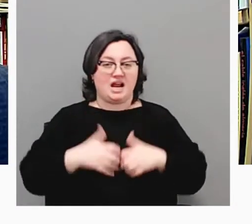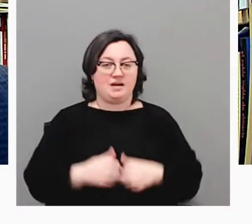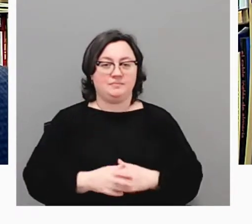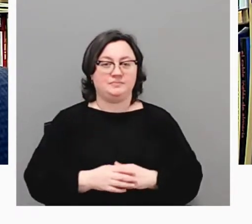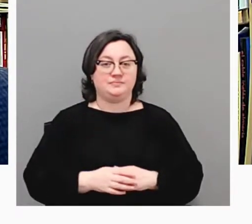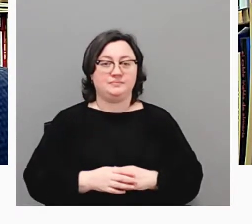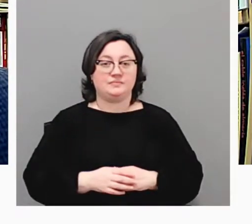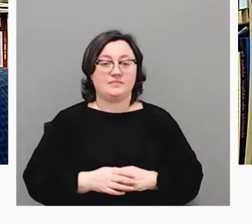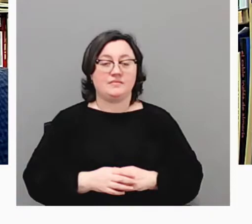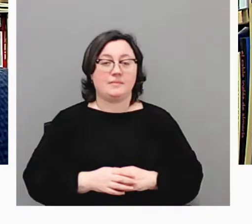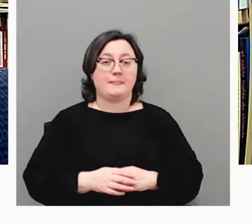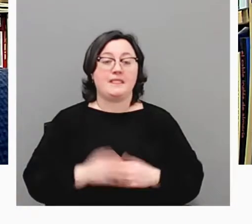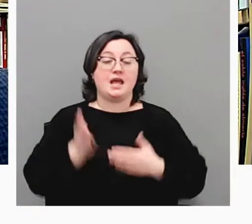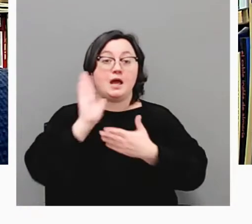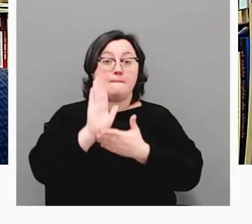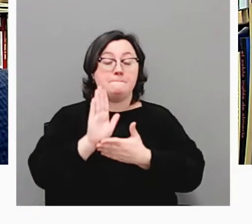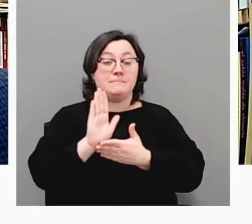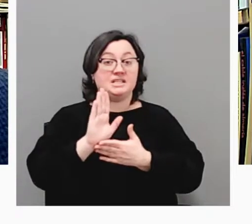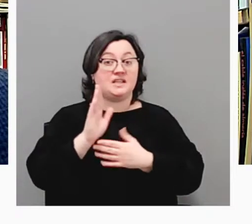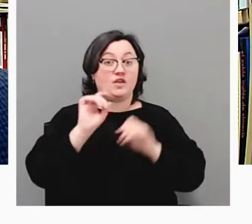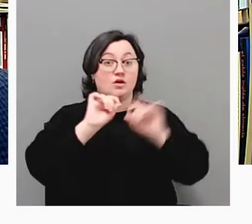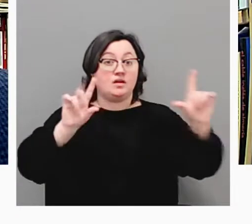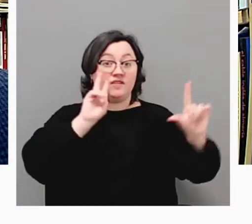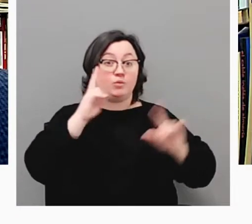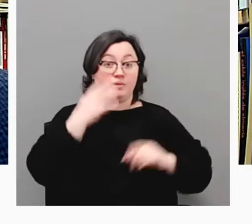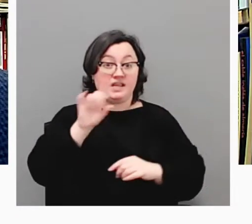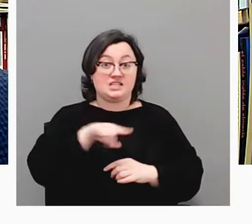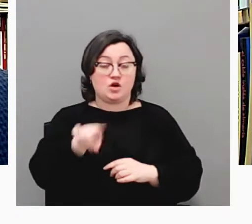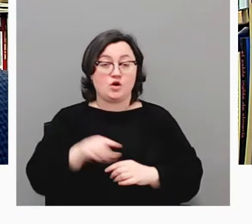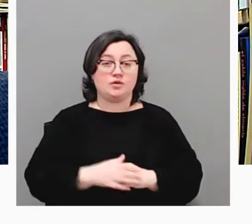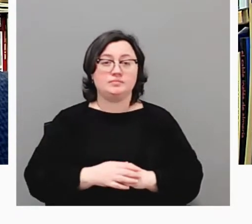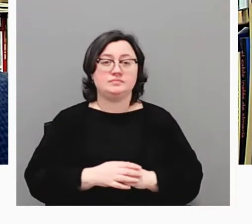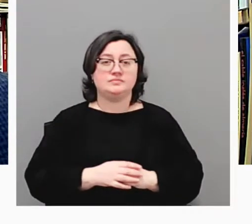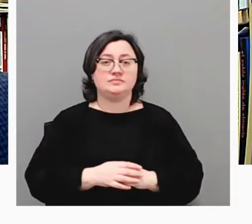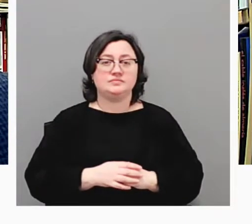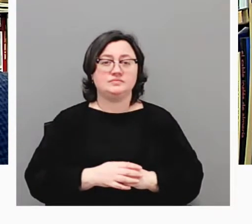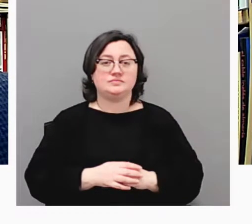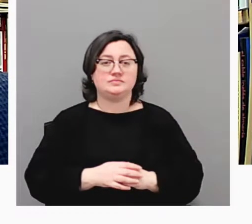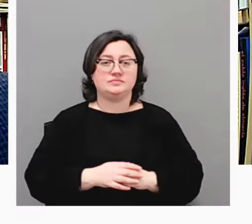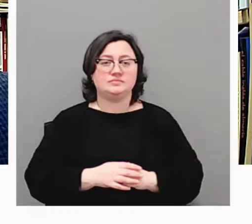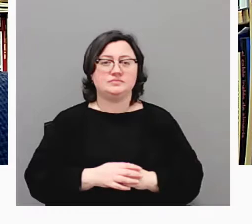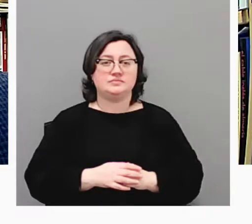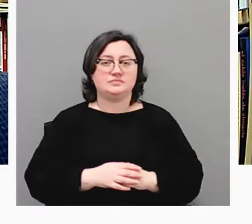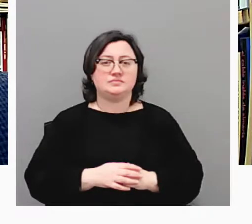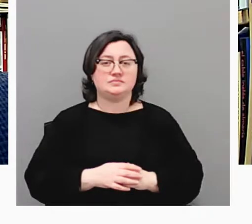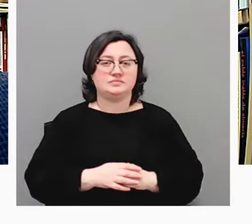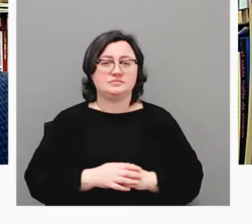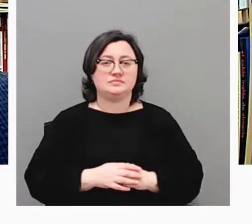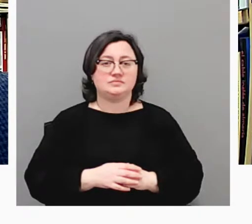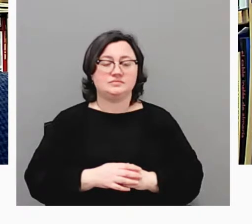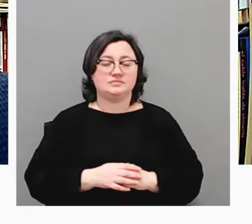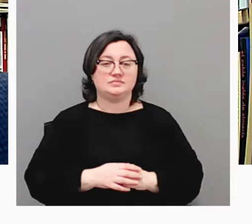No sé si la presentación se puede ver ya, si la podemos compartir. Están ahora mismo poniéndola.